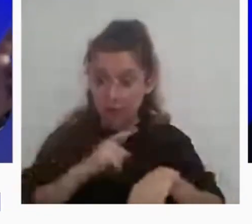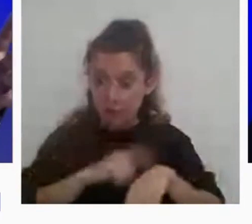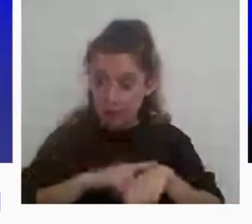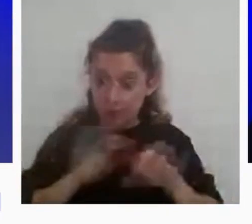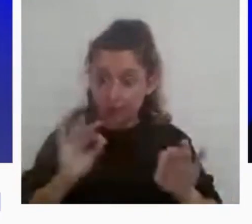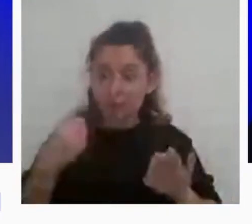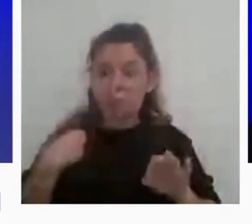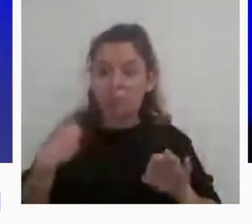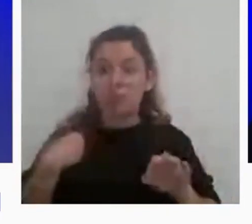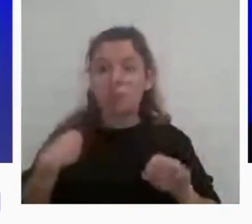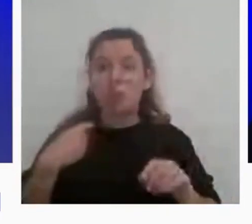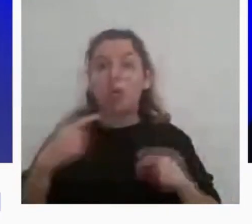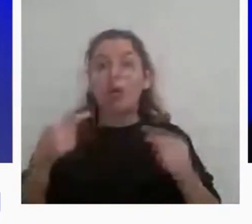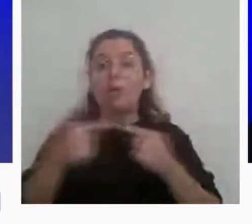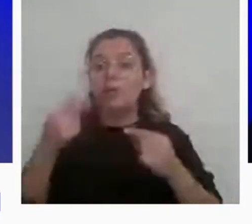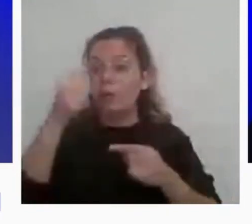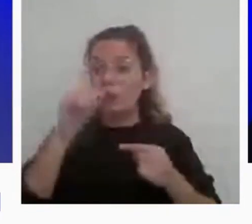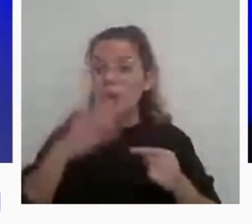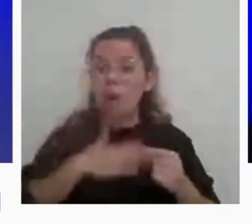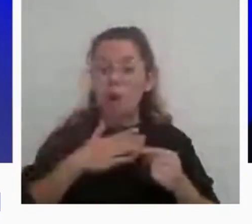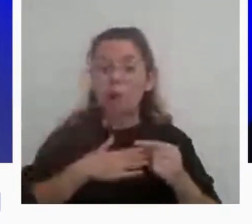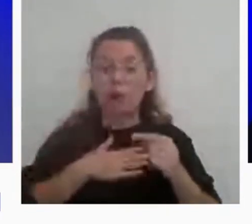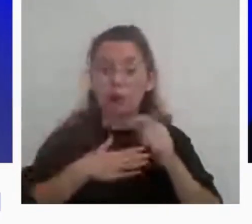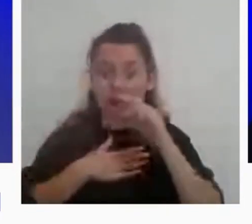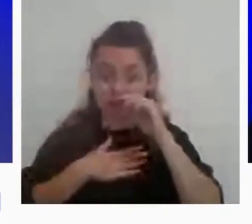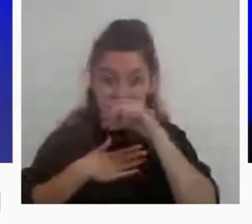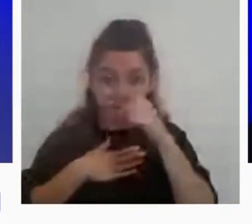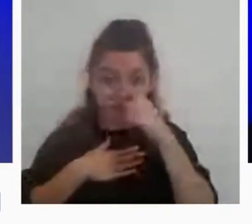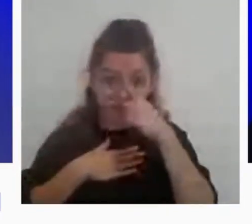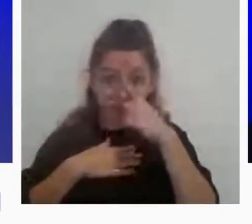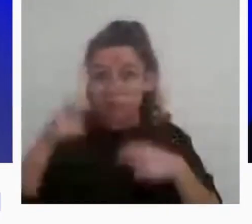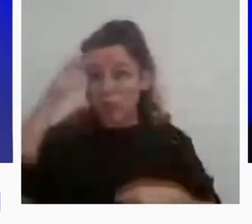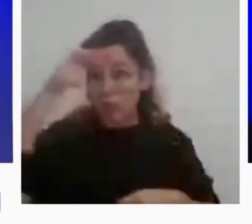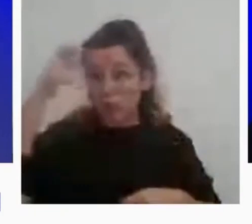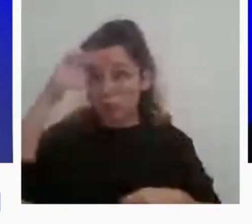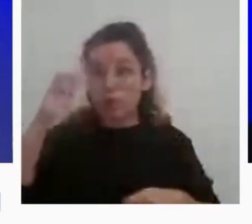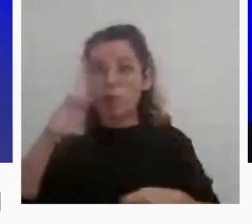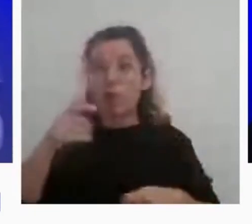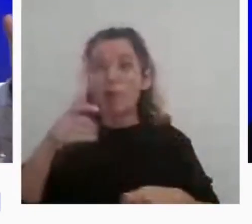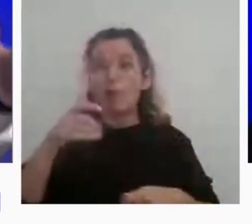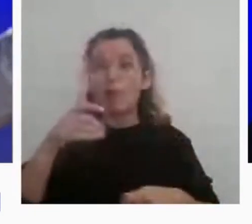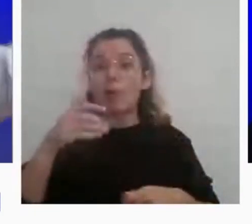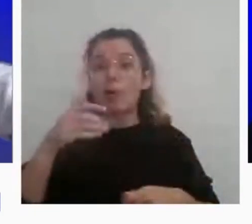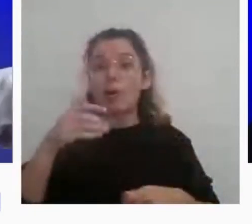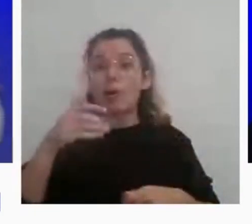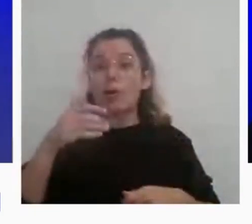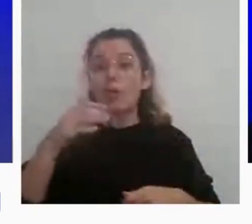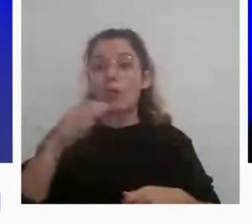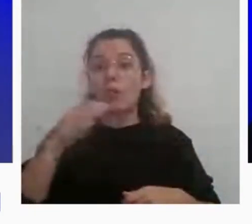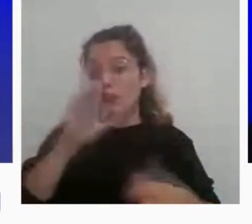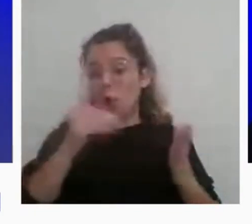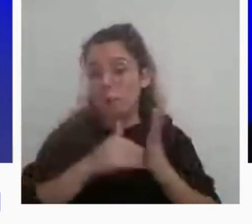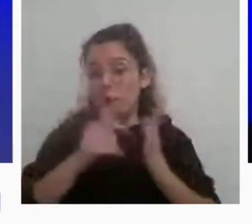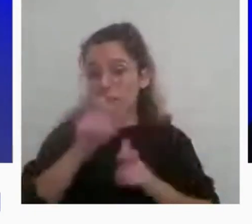pueblo donde nosotros vivíamos, que nos habíamos mudado mi mujer y yo, en un pueblo, para que hagáis la idea, de 5.000 habitantes, tenía una agencia de viajes tradicional, 10 metros